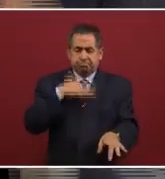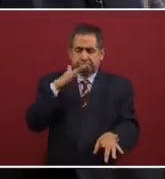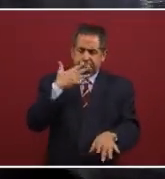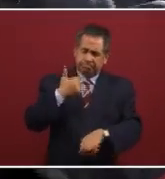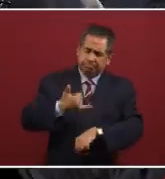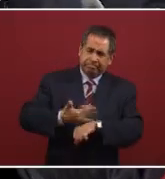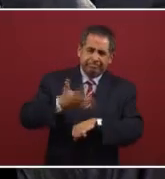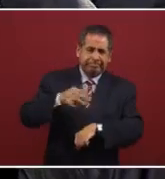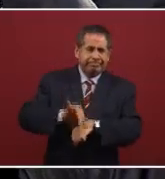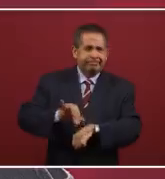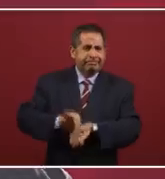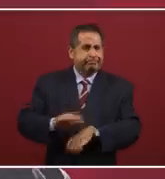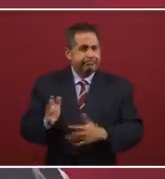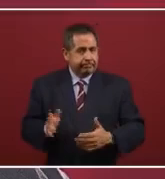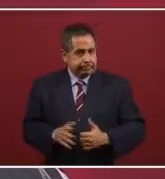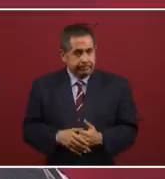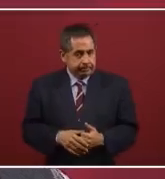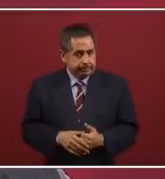Entonces,